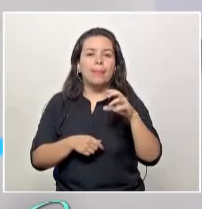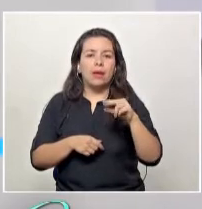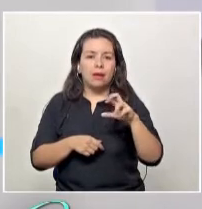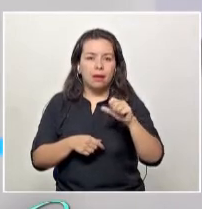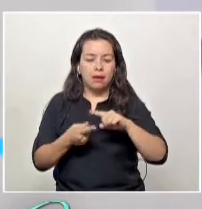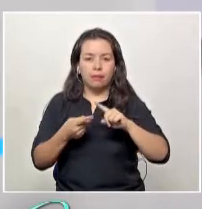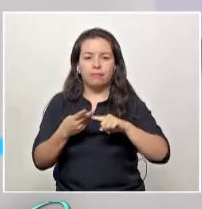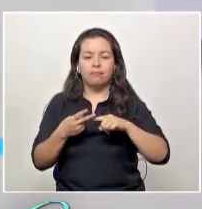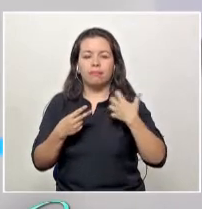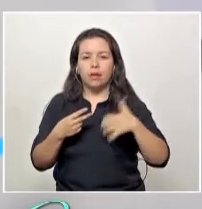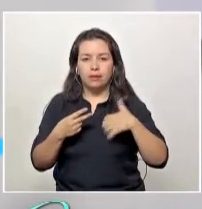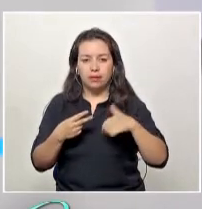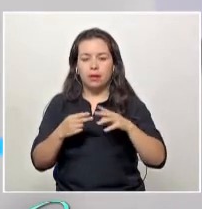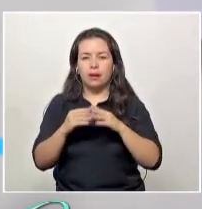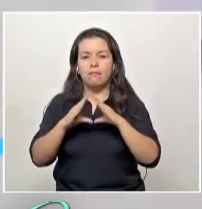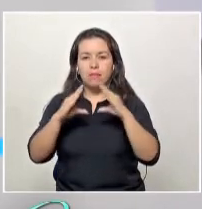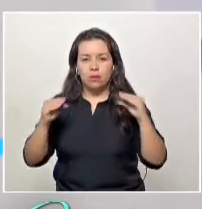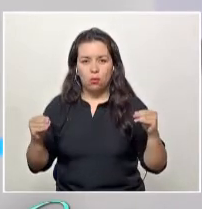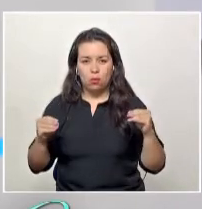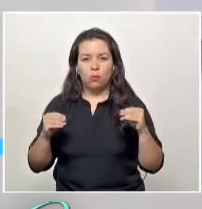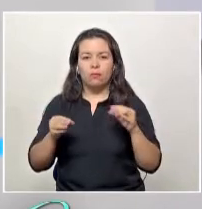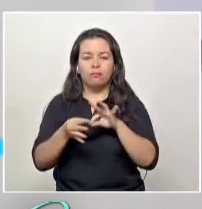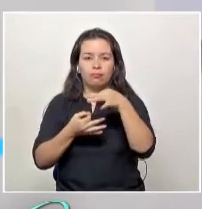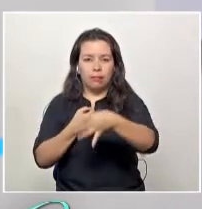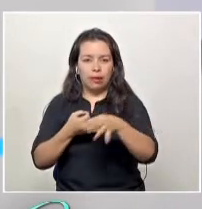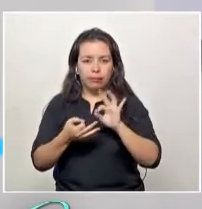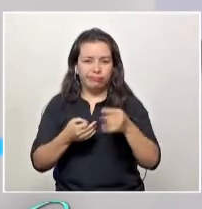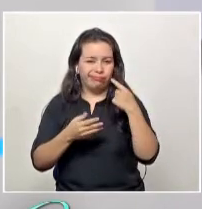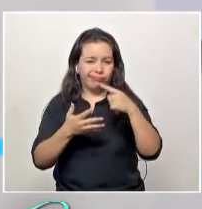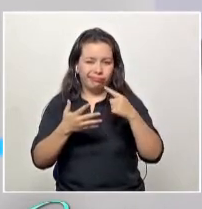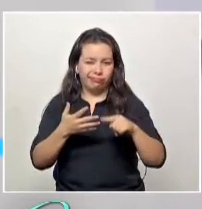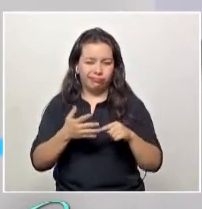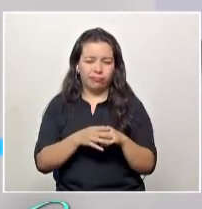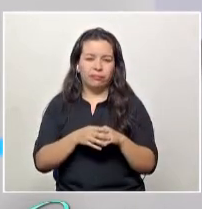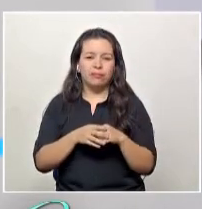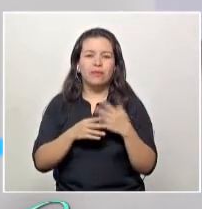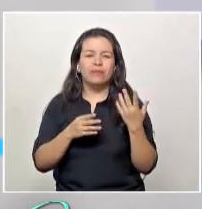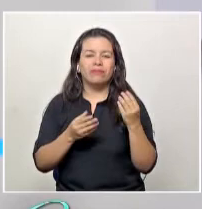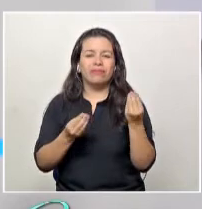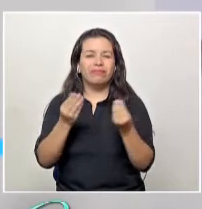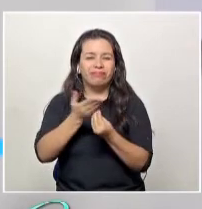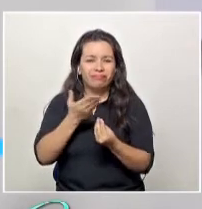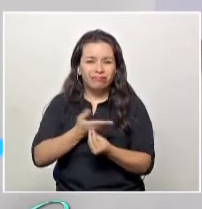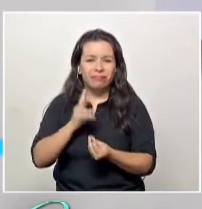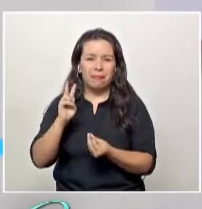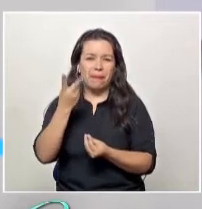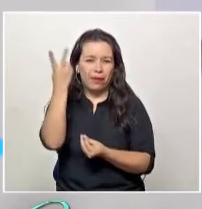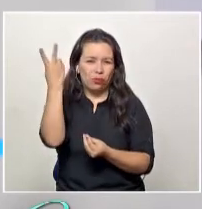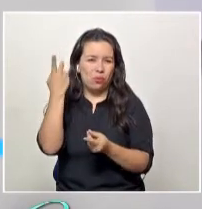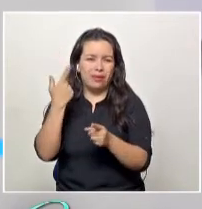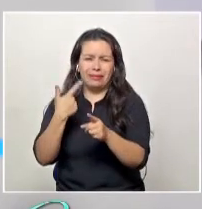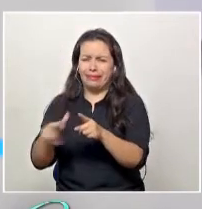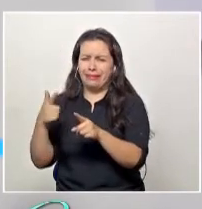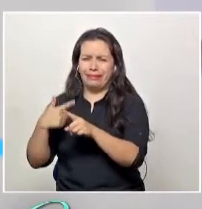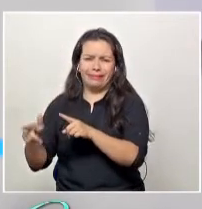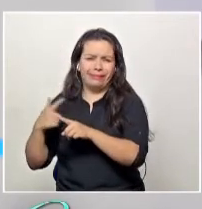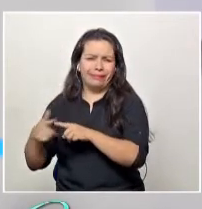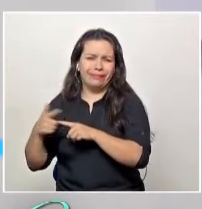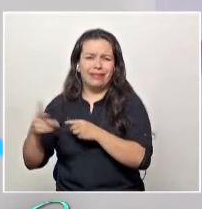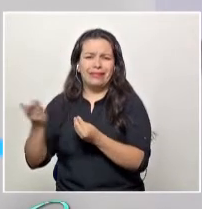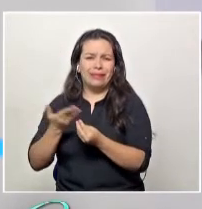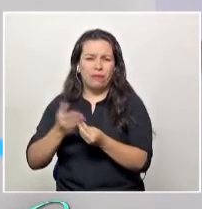manzana, melón, durazno, banano, brócoli, coliflor, lechuga, repollo,